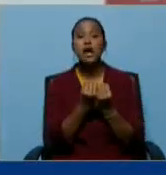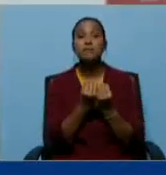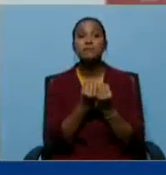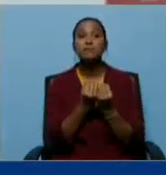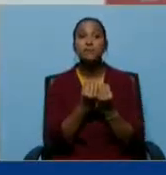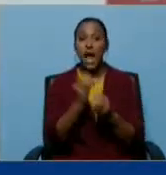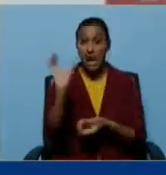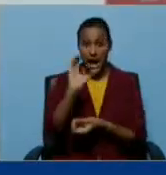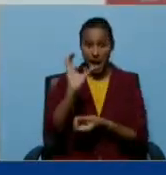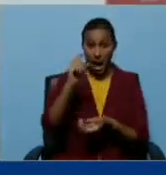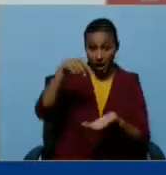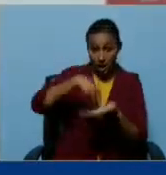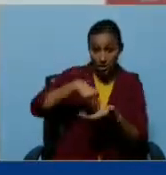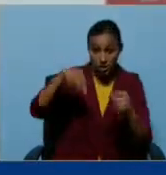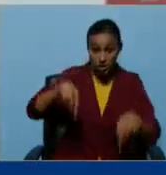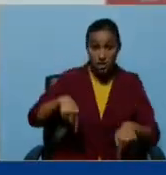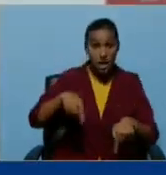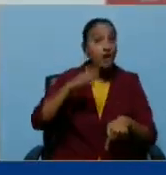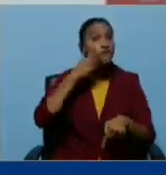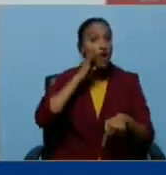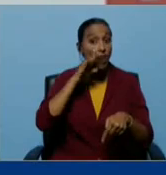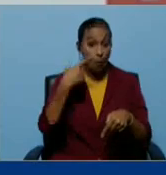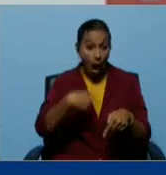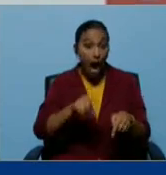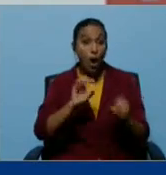en Caracas?